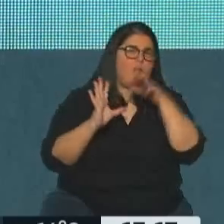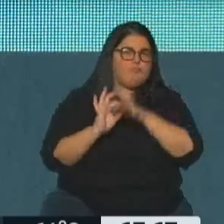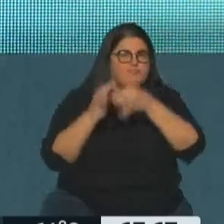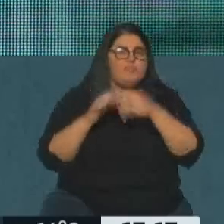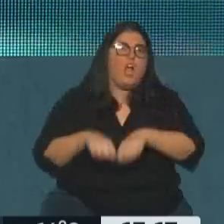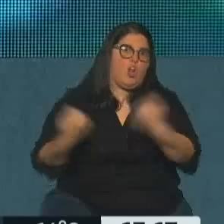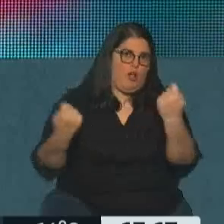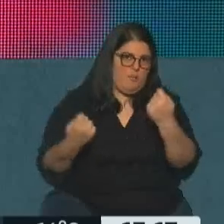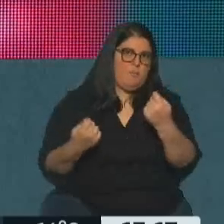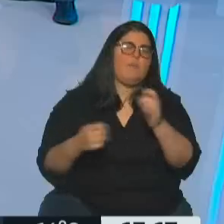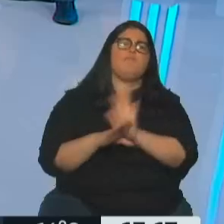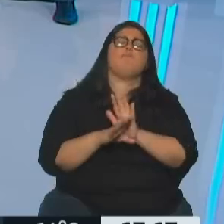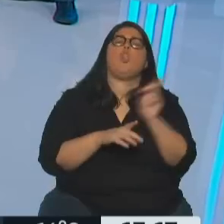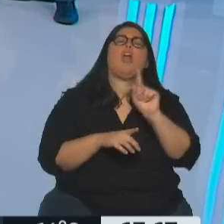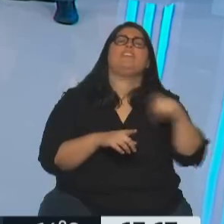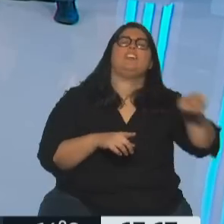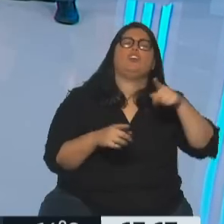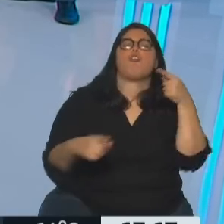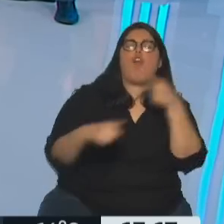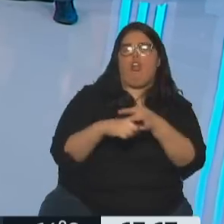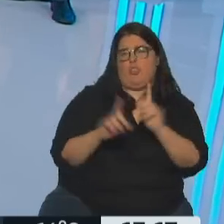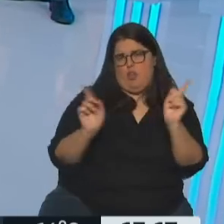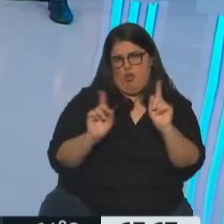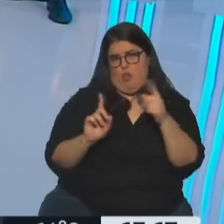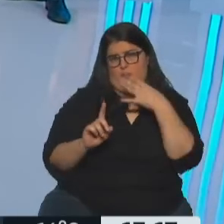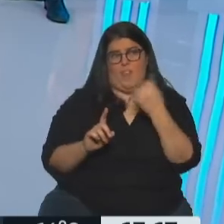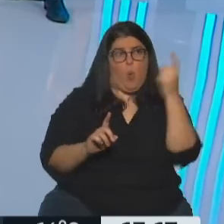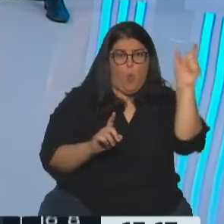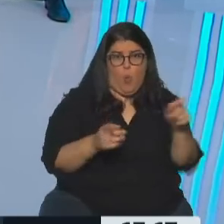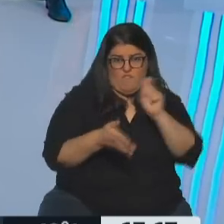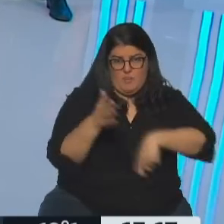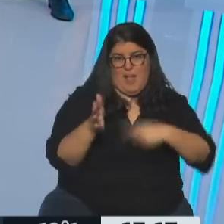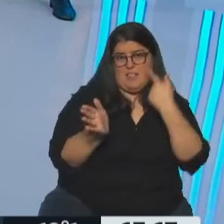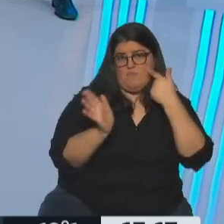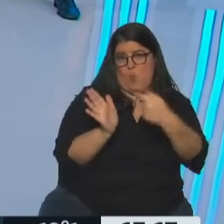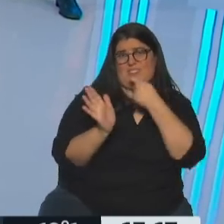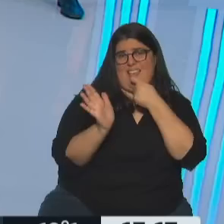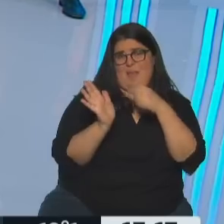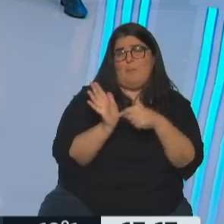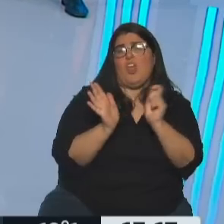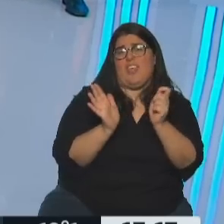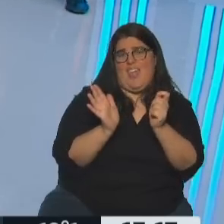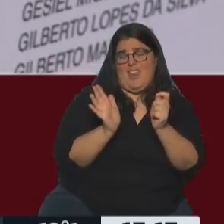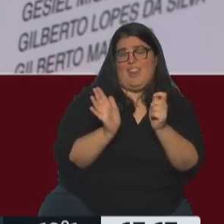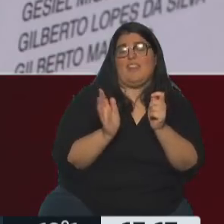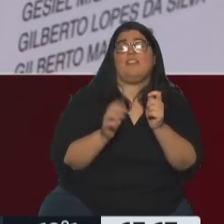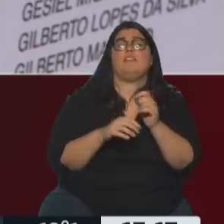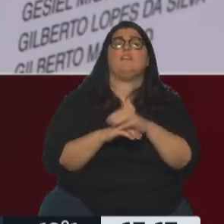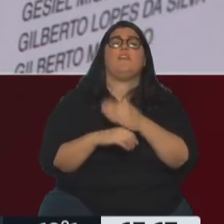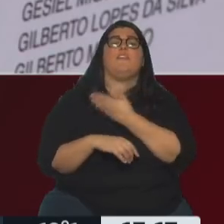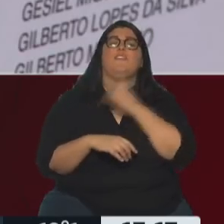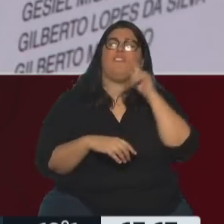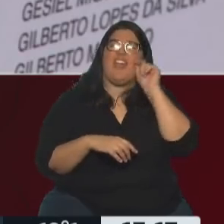esté en contra de la ruptura del orden constitucional, porque de hecho uno de los firmantes, para dar un ejemplo, fue Fiesp, que es una